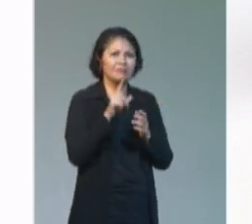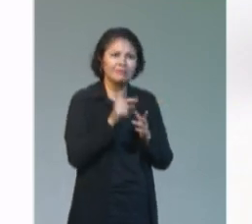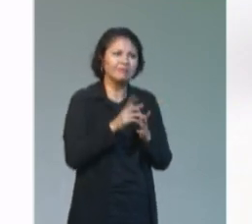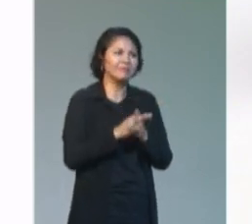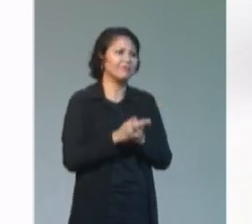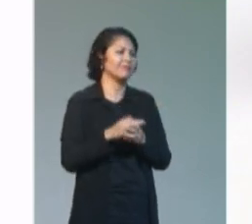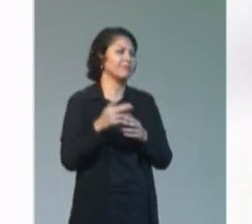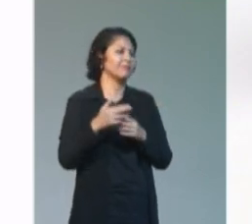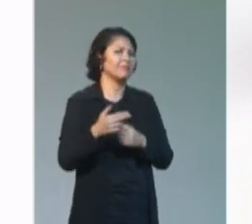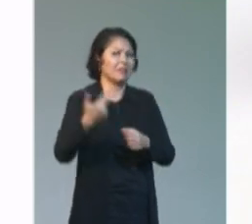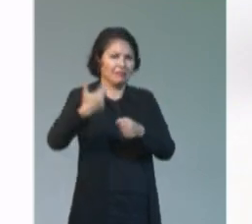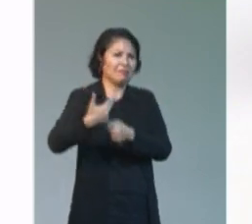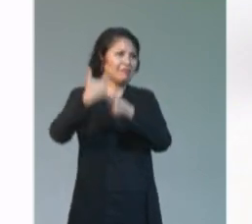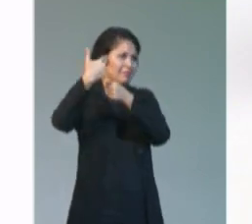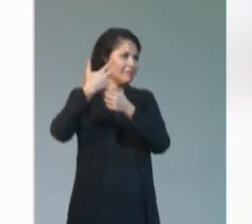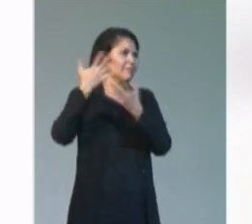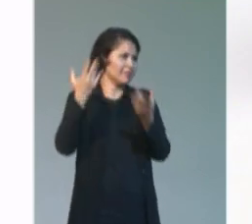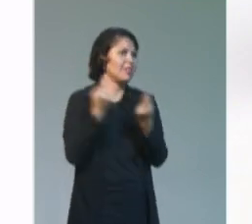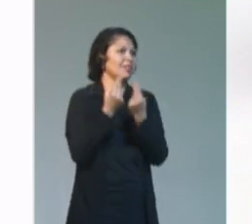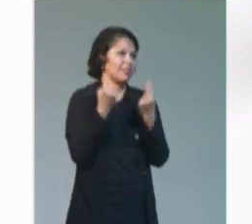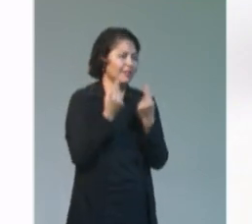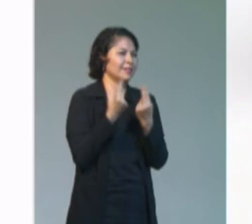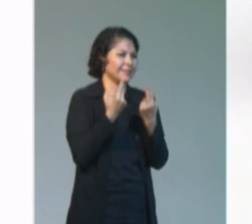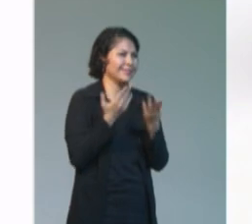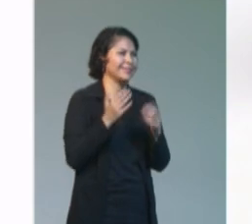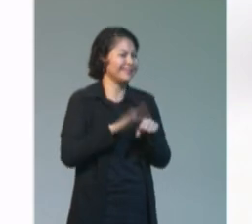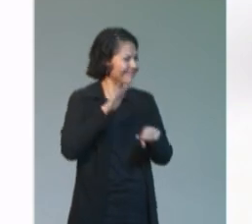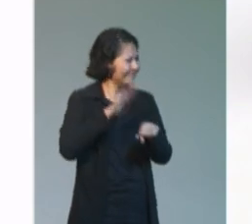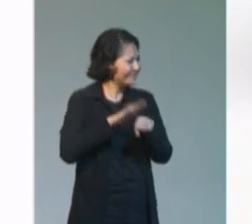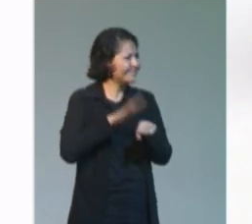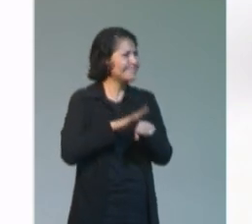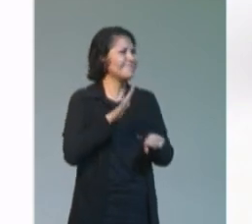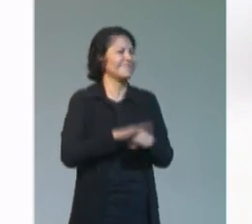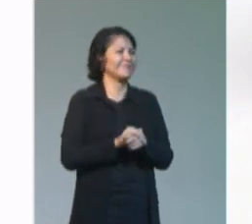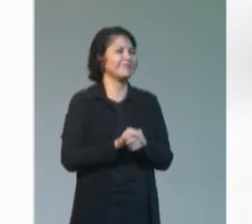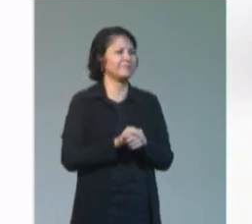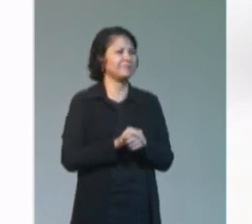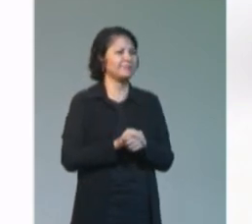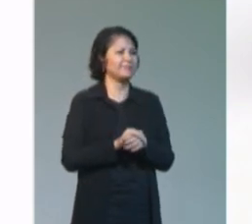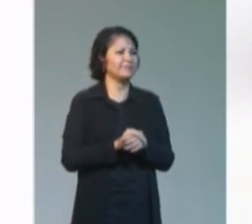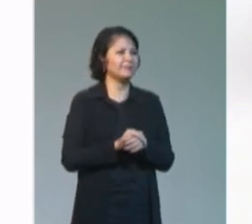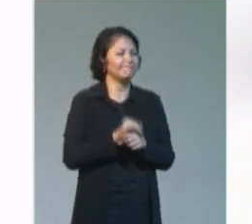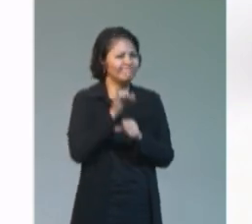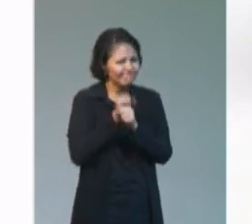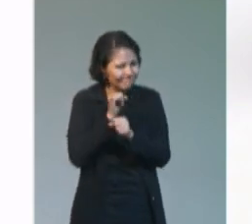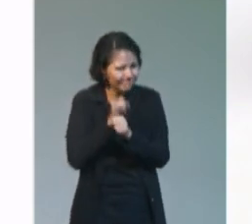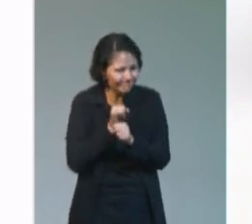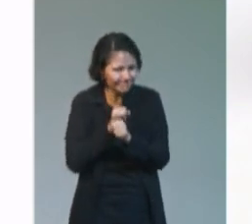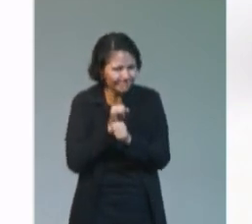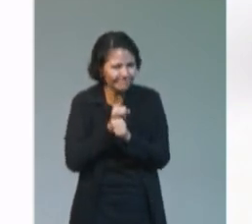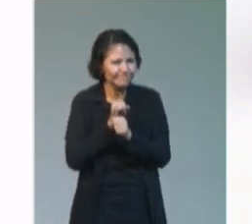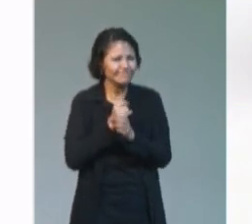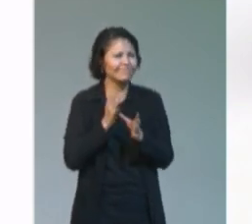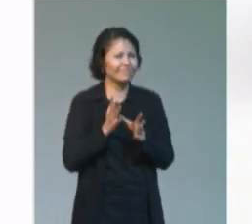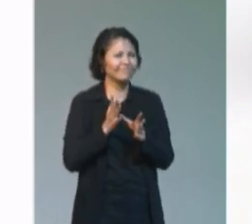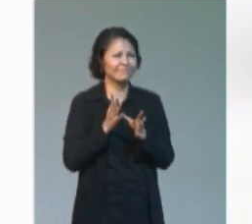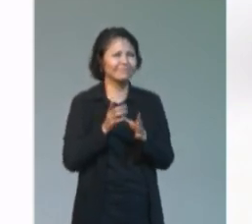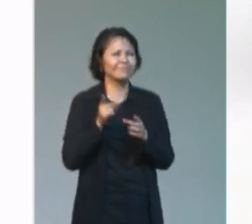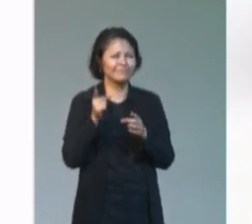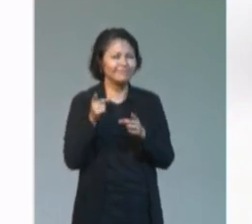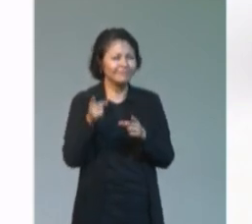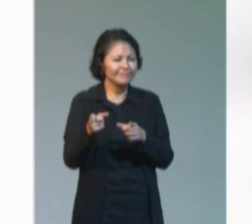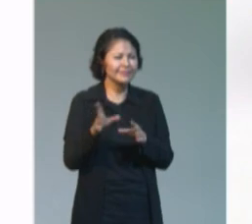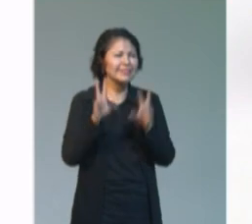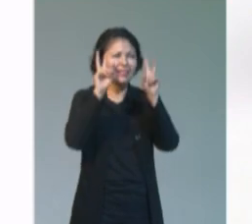realidad aumentada requiere una estructura de presentación de los contenidos trabajar en formación virtual requiere también otro tipo de